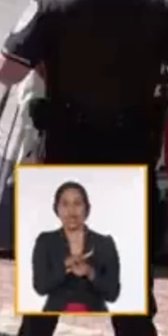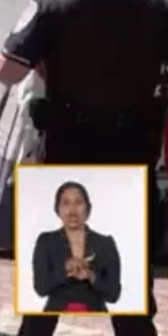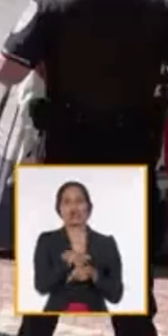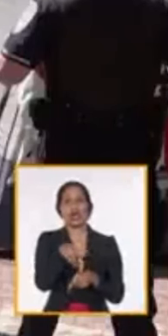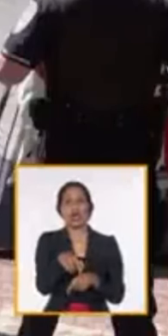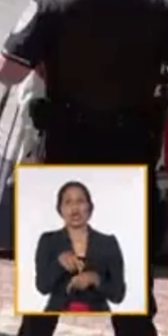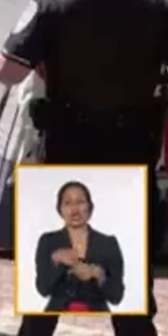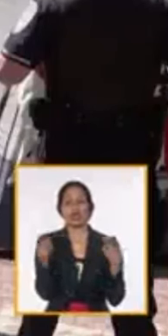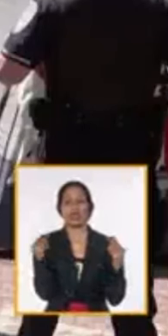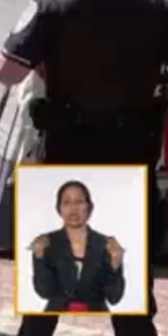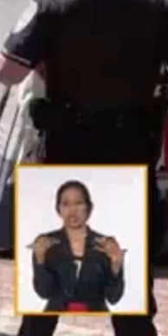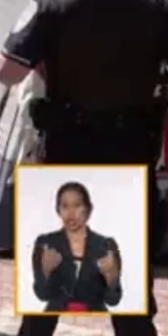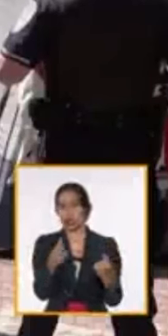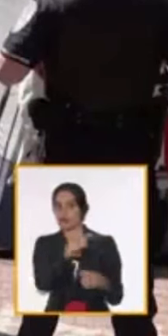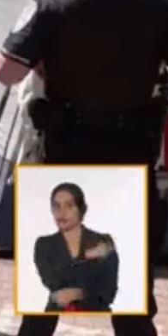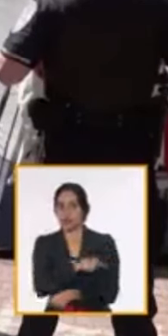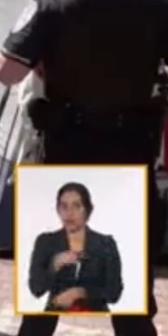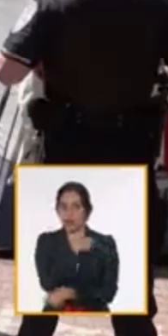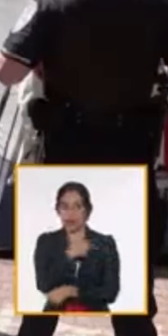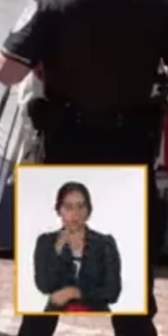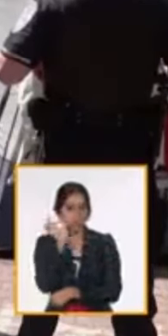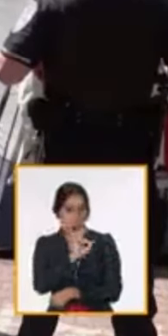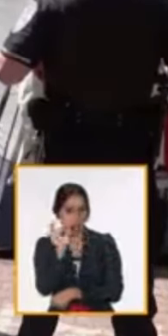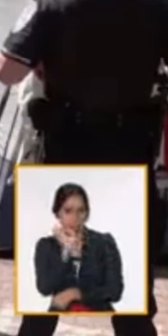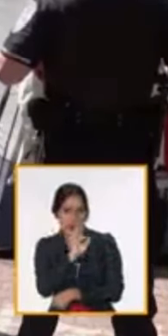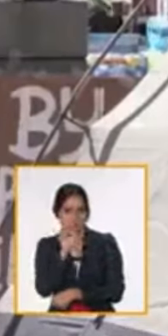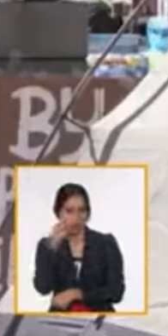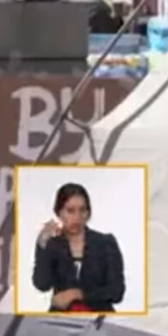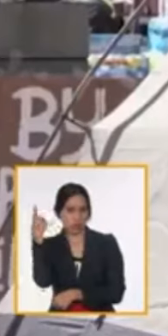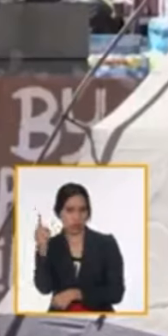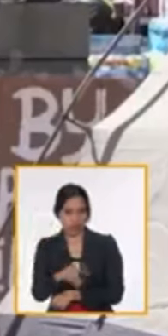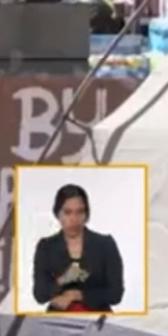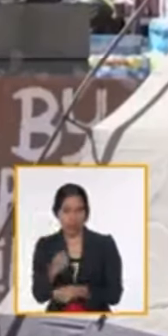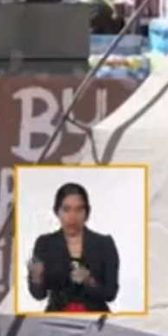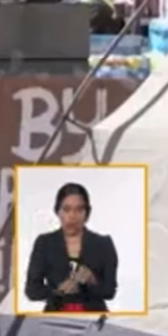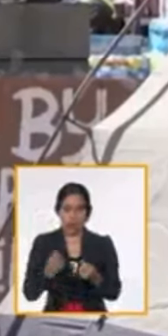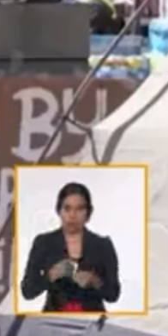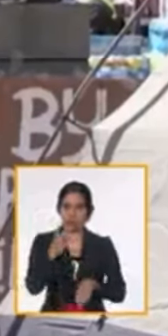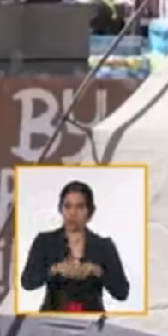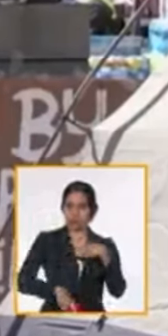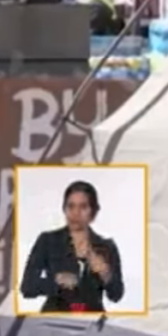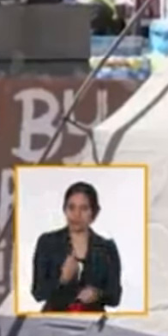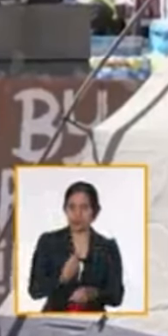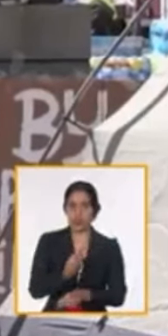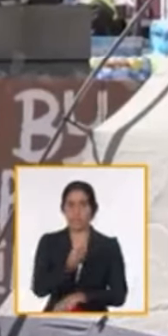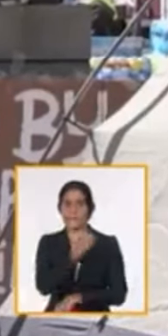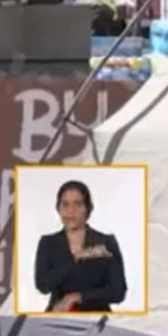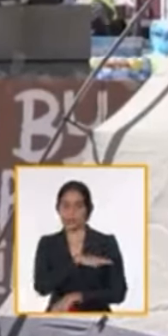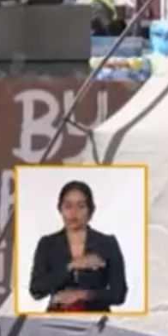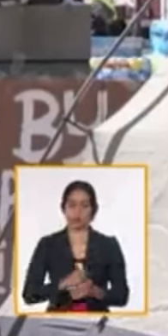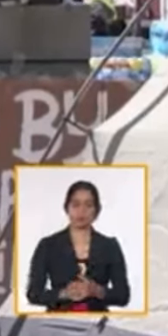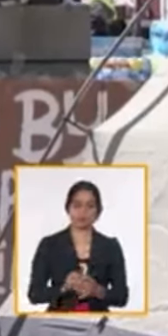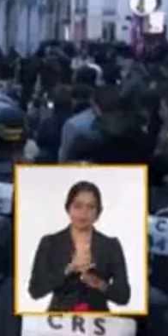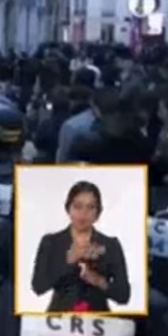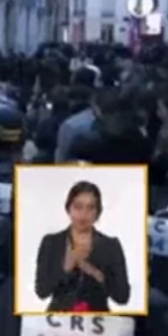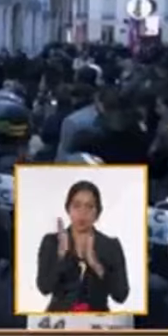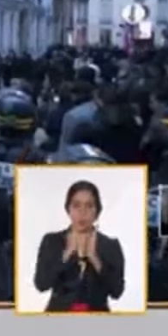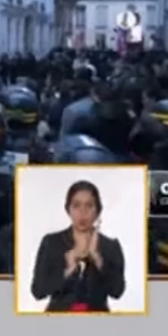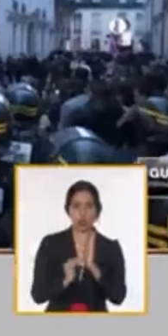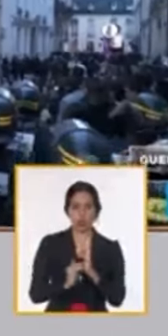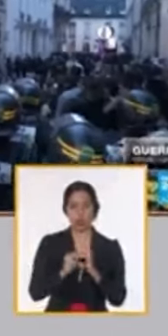últimos 8 meses todavía no habían conectado con el tema de la lucha palestina. Y 8 meses después podemos